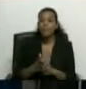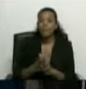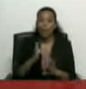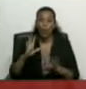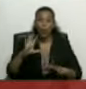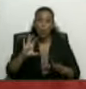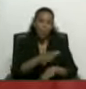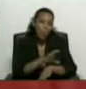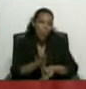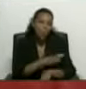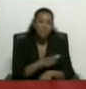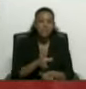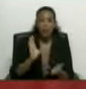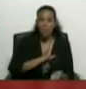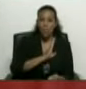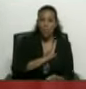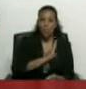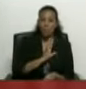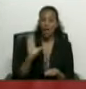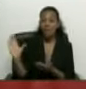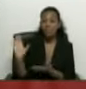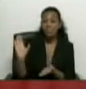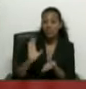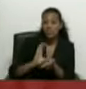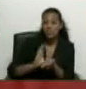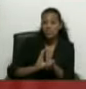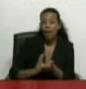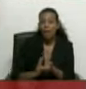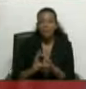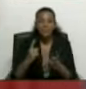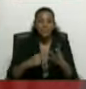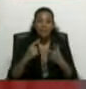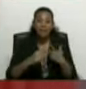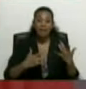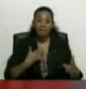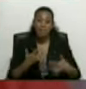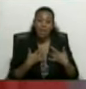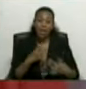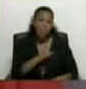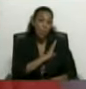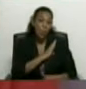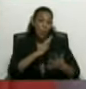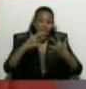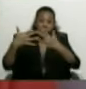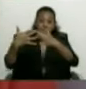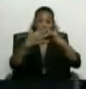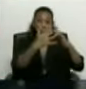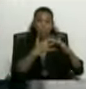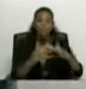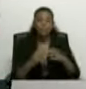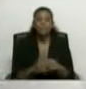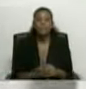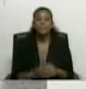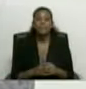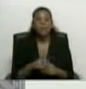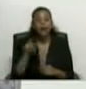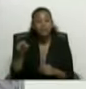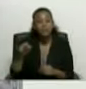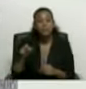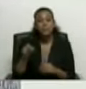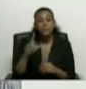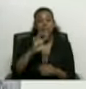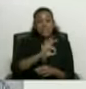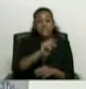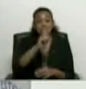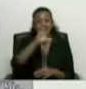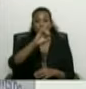música urbana y diversas actividades se llevó a cabo esta actividad a través de